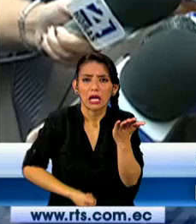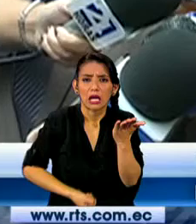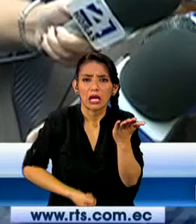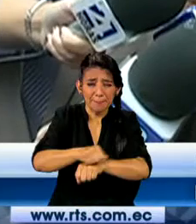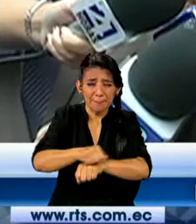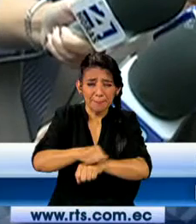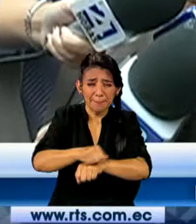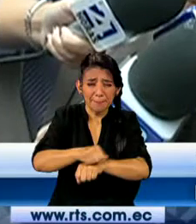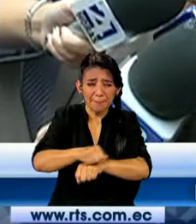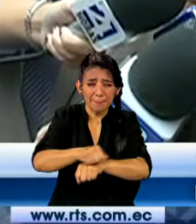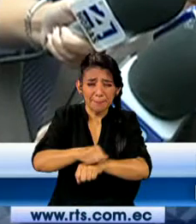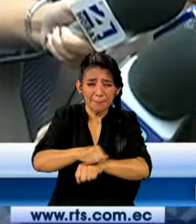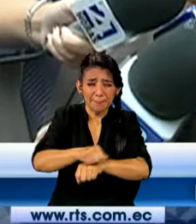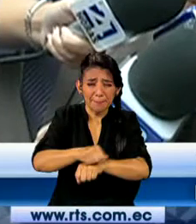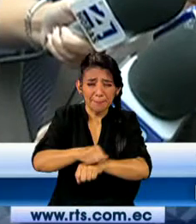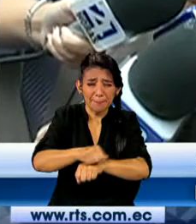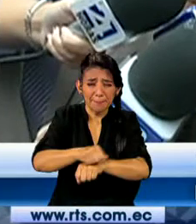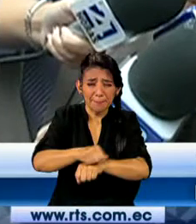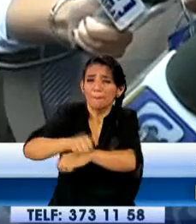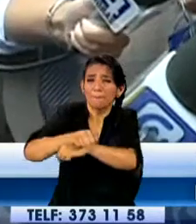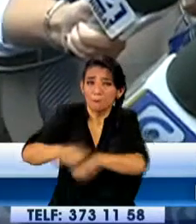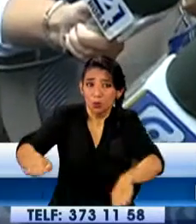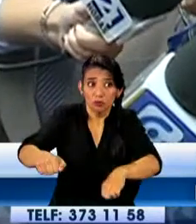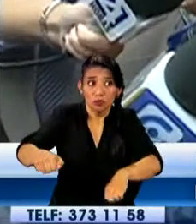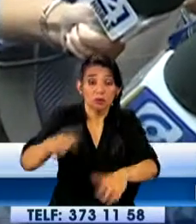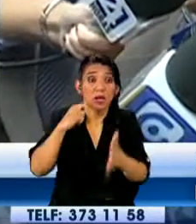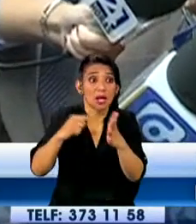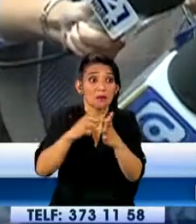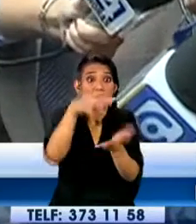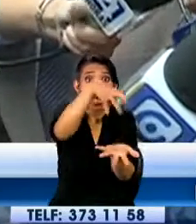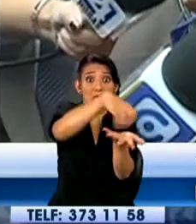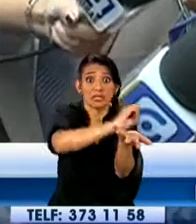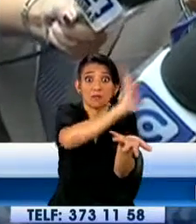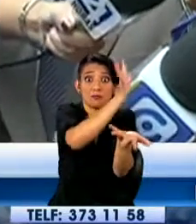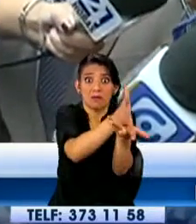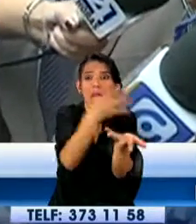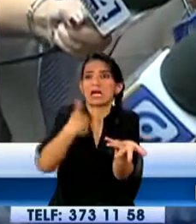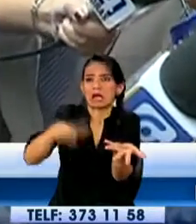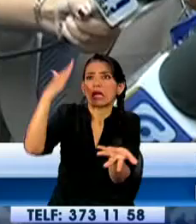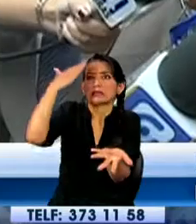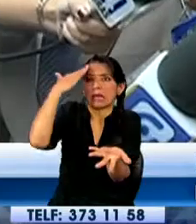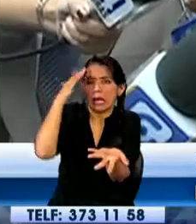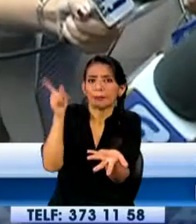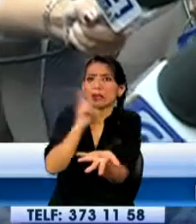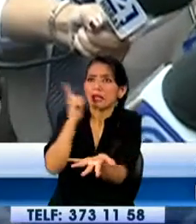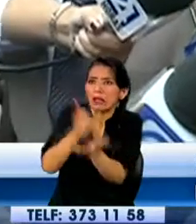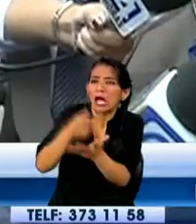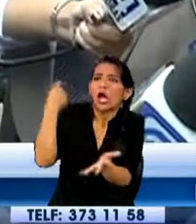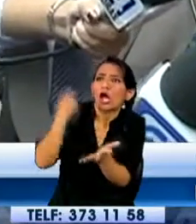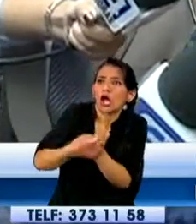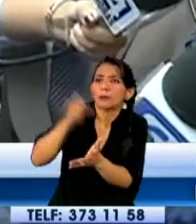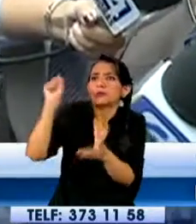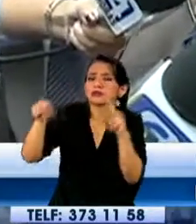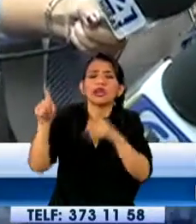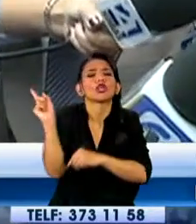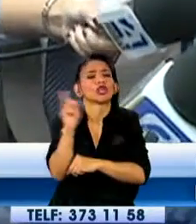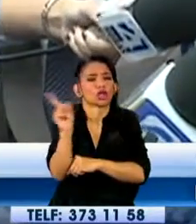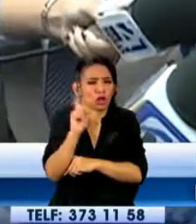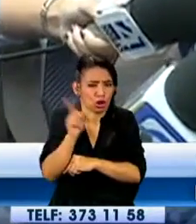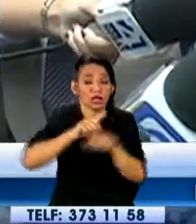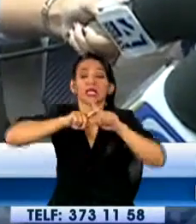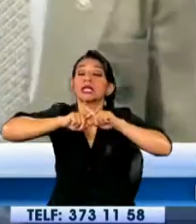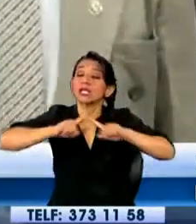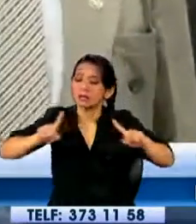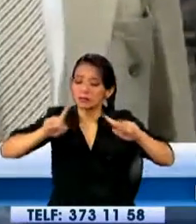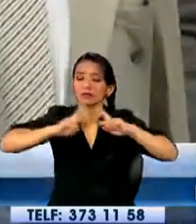accidentes. No es una investigación como está haciendo la Asamblea para saber si fueron adquiridos adecuadamente o no, la contraria ya